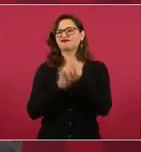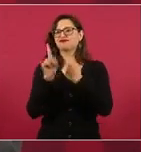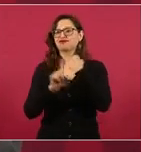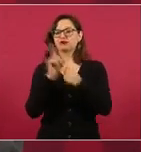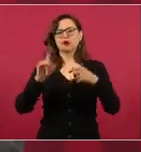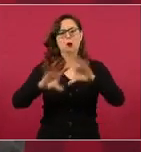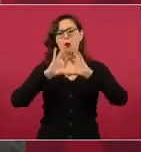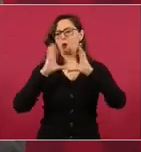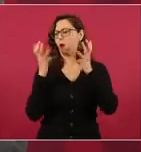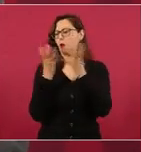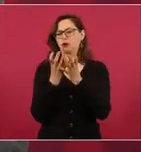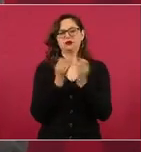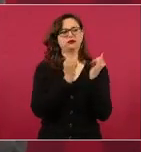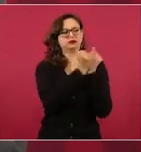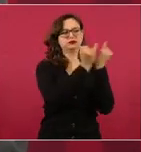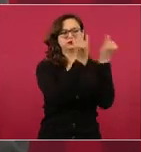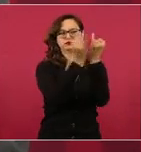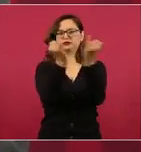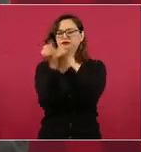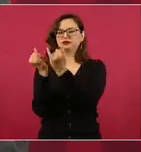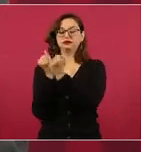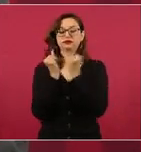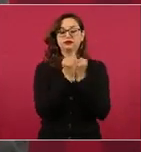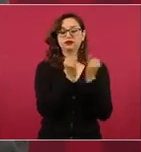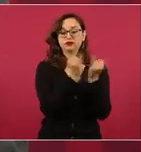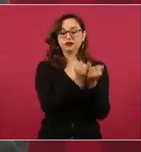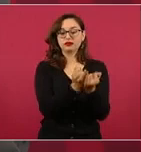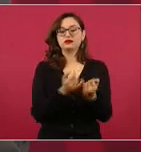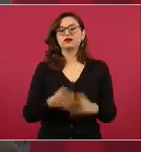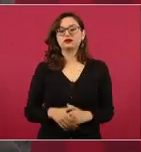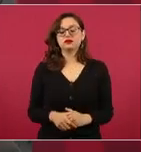que tampoco es como